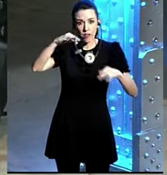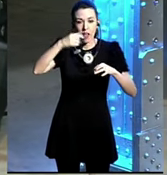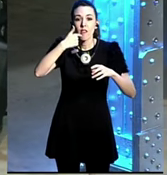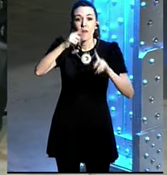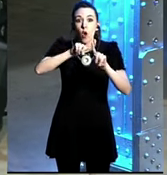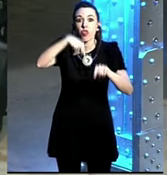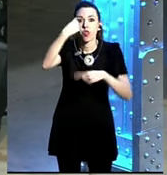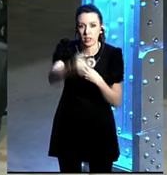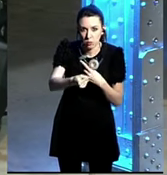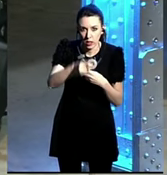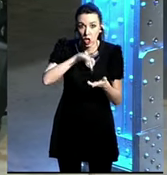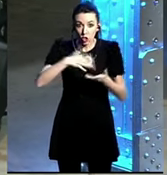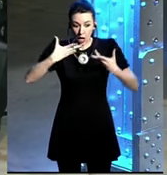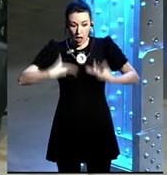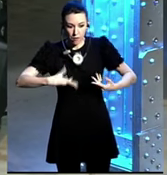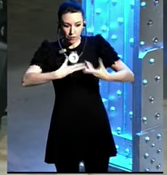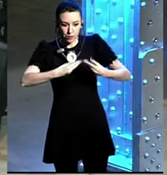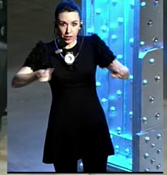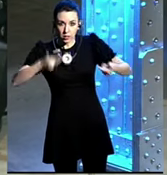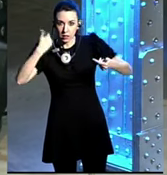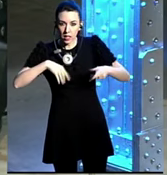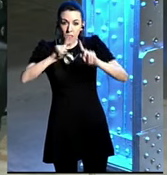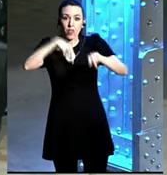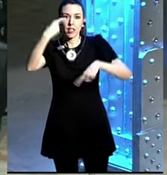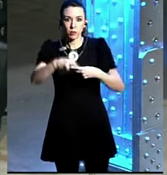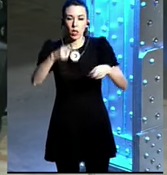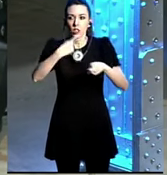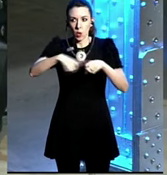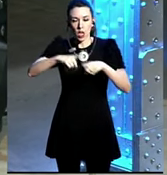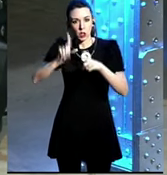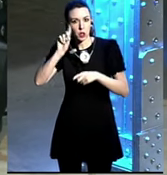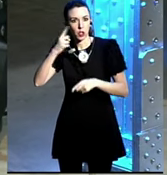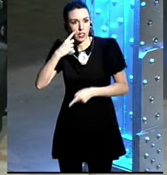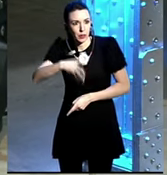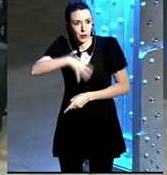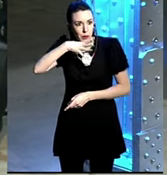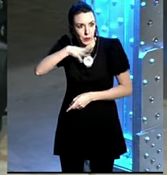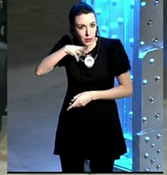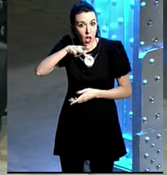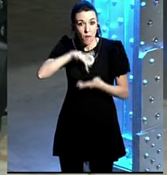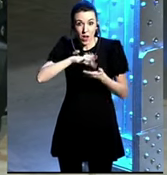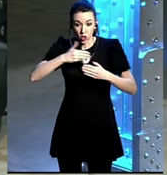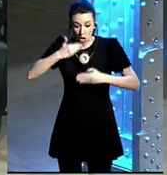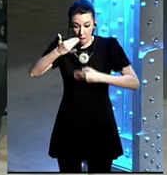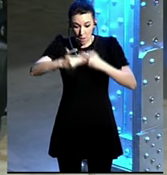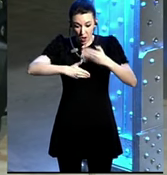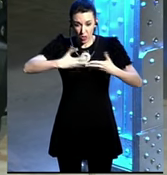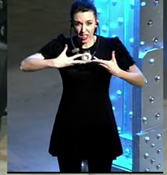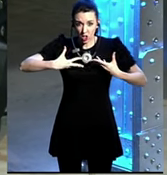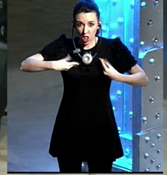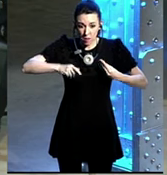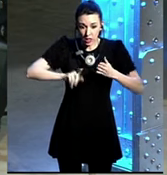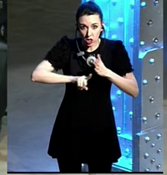después de que ha pasado, hemos identificado que hemos hecho cosas increíbles, pero durante el proceso es